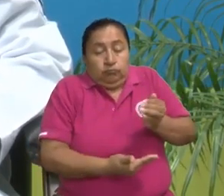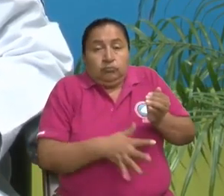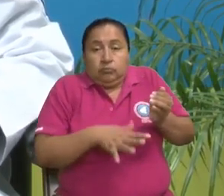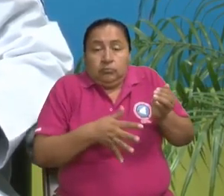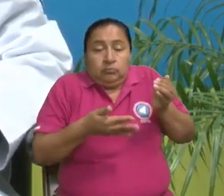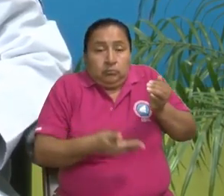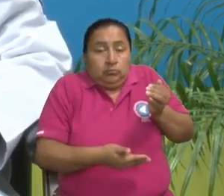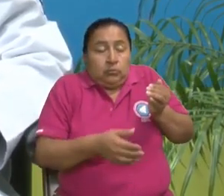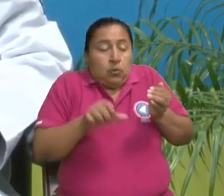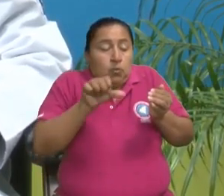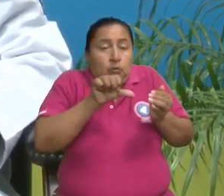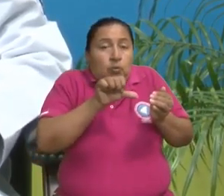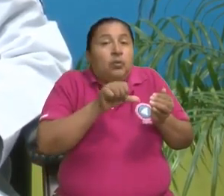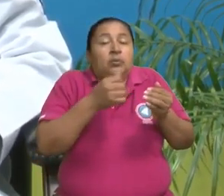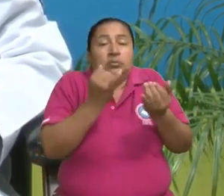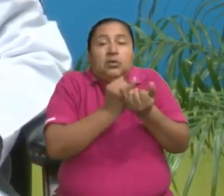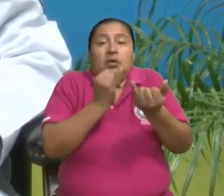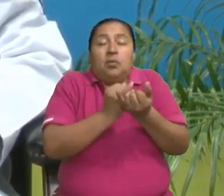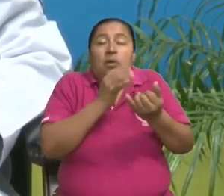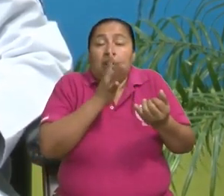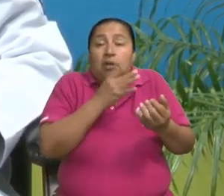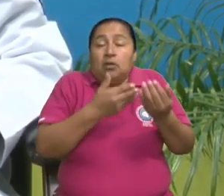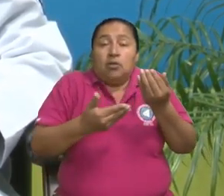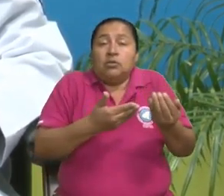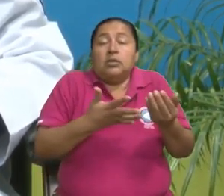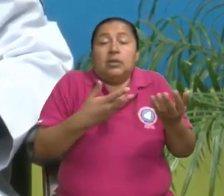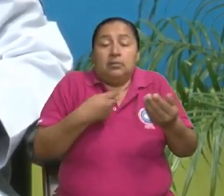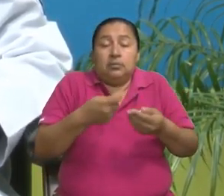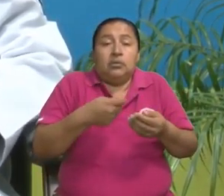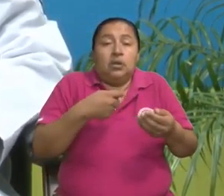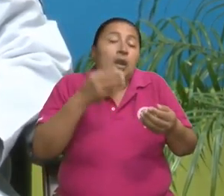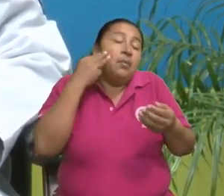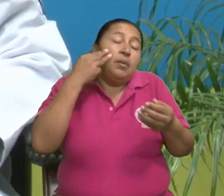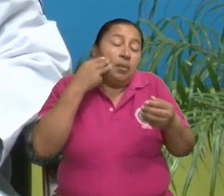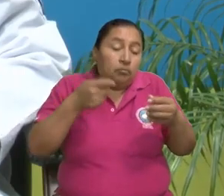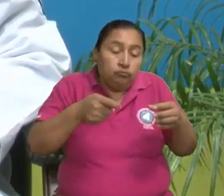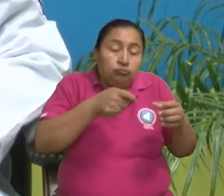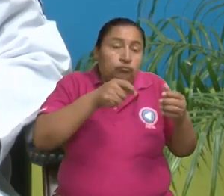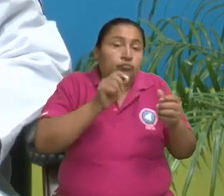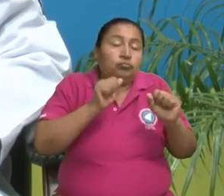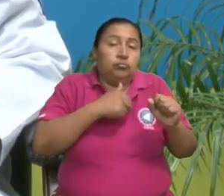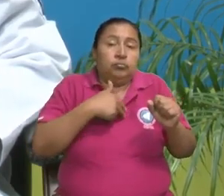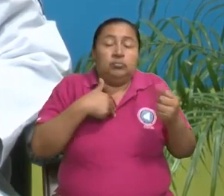niños como cuando se alimenta al niño con este la mamá verdad